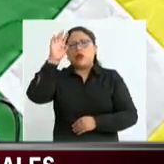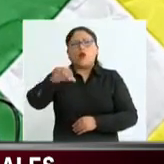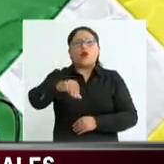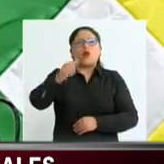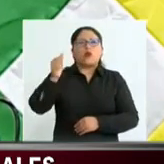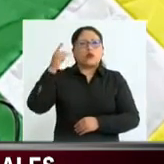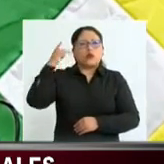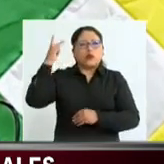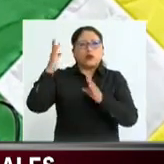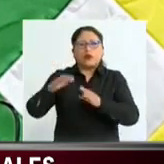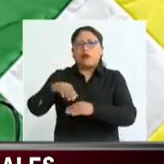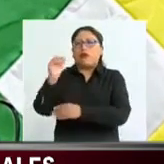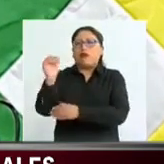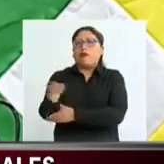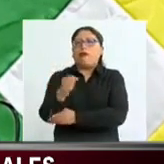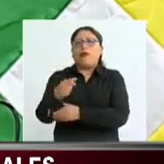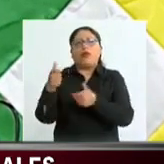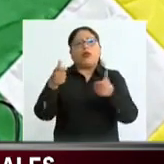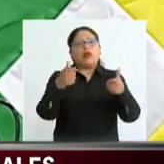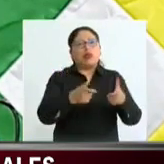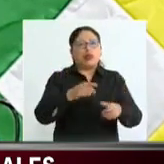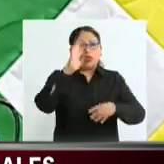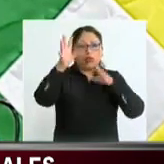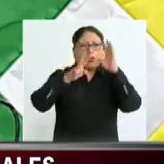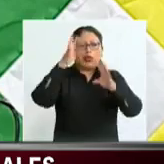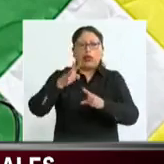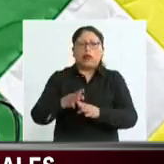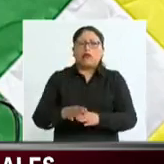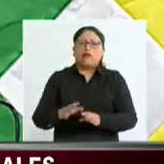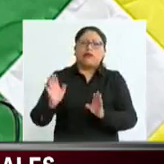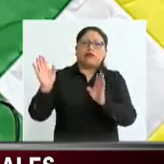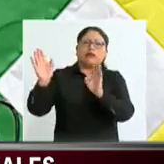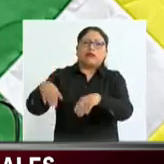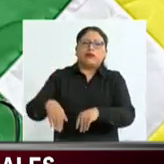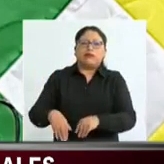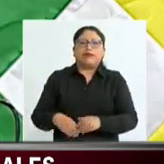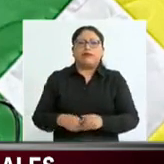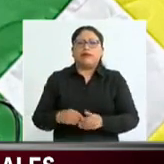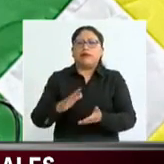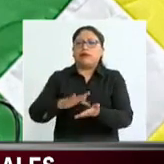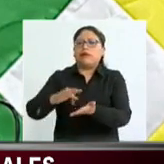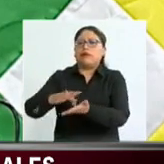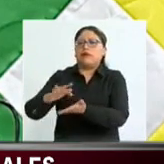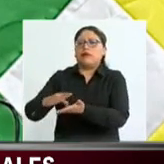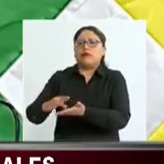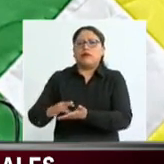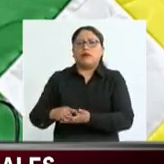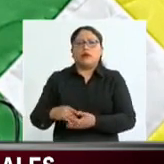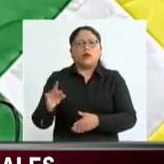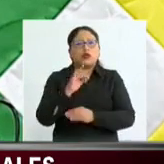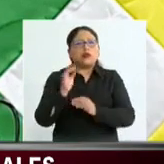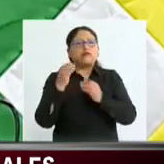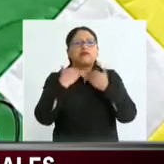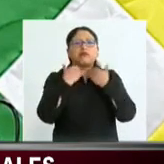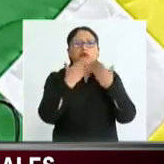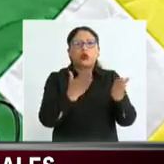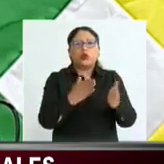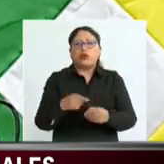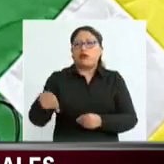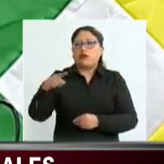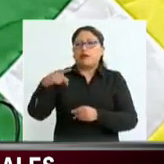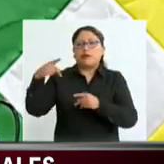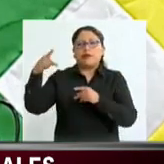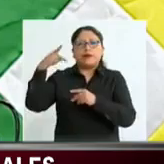que jamás han estado ni estarán defendiendo los intereses del pueblo. Ellos están defendiendo sus